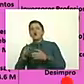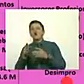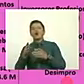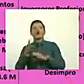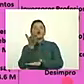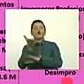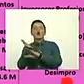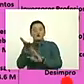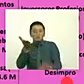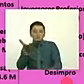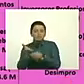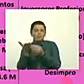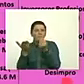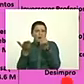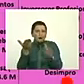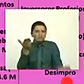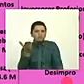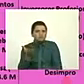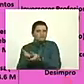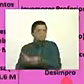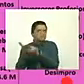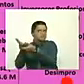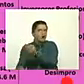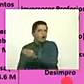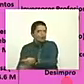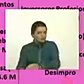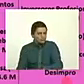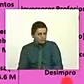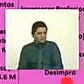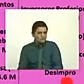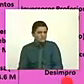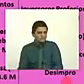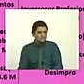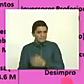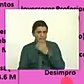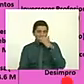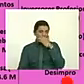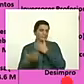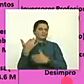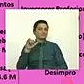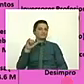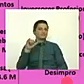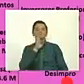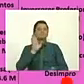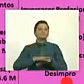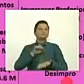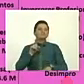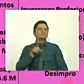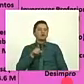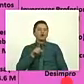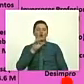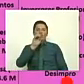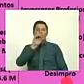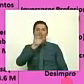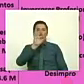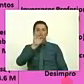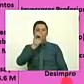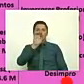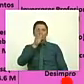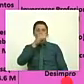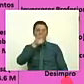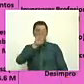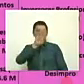contrato de estabilidad jurídica. Aquí ya está actuando Otto Bula. Esto ya es